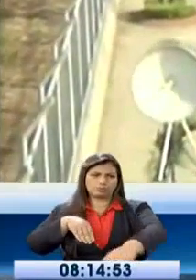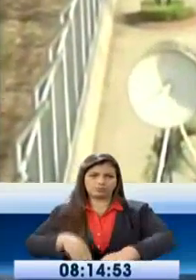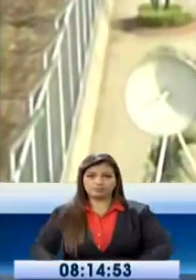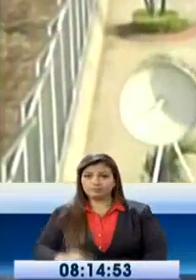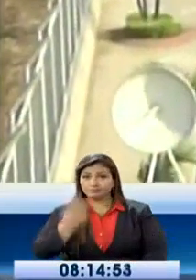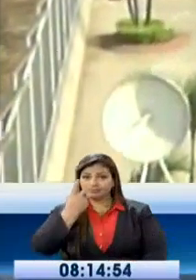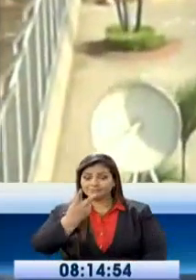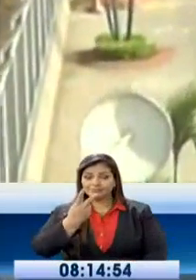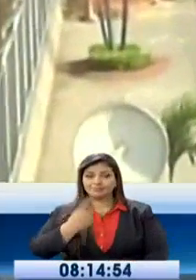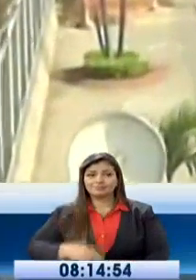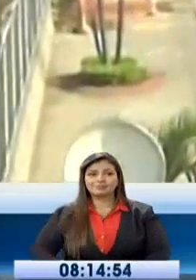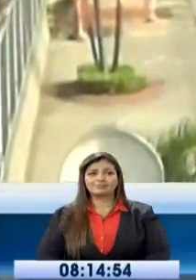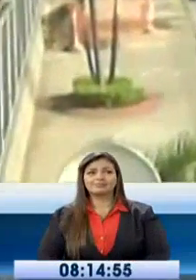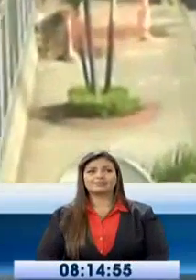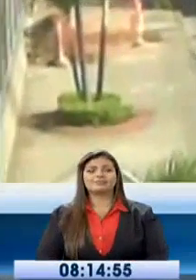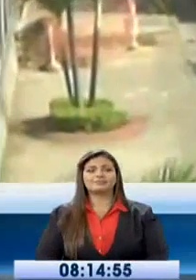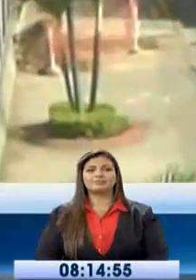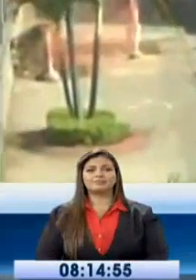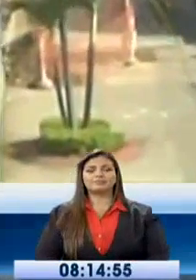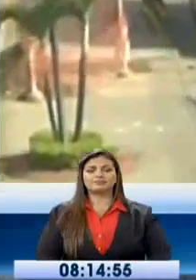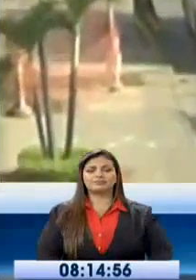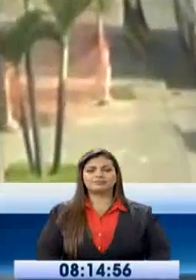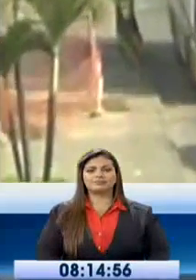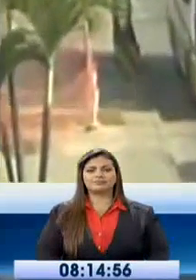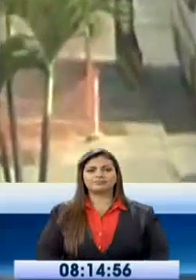estamos viendo, es donde se forma, digamos,